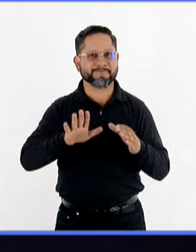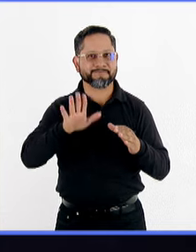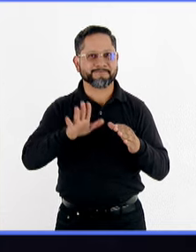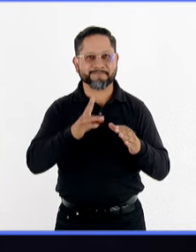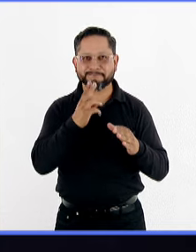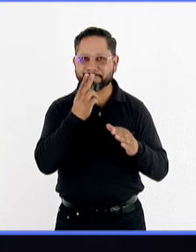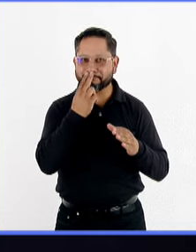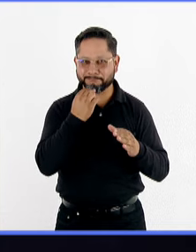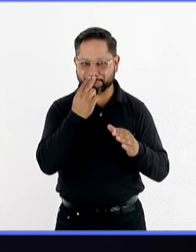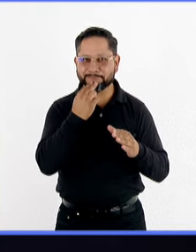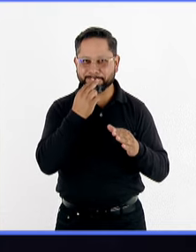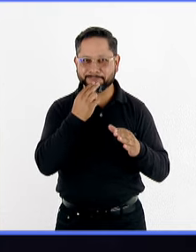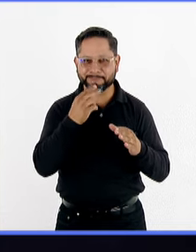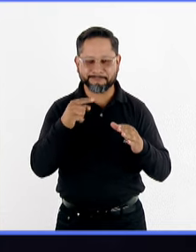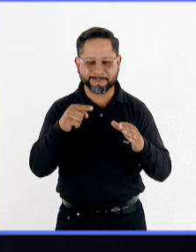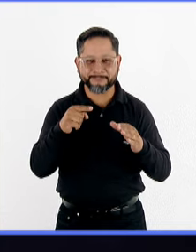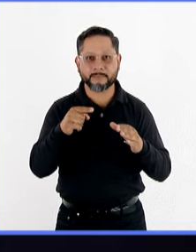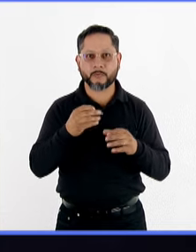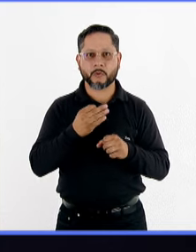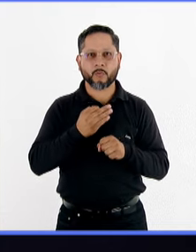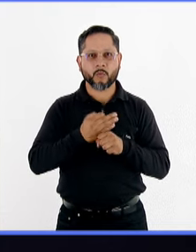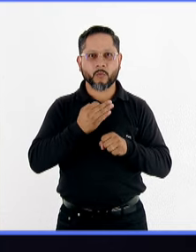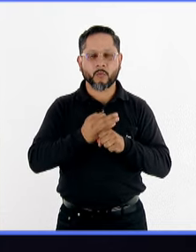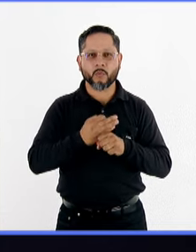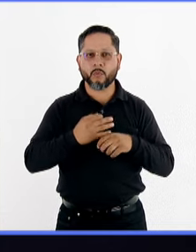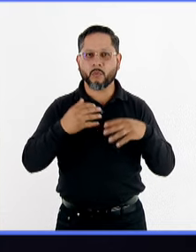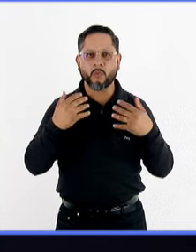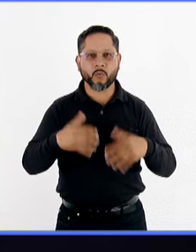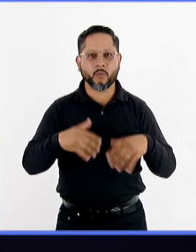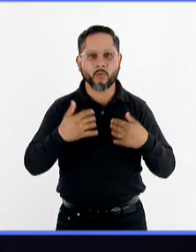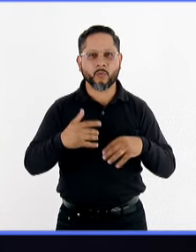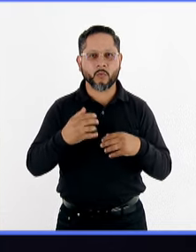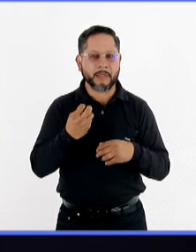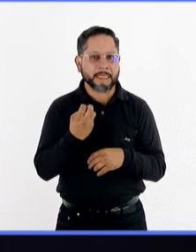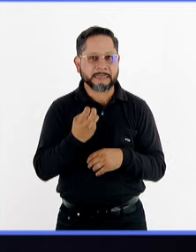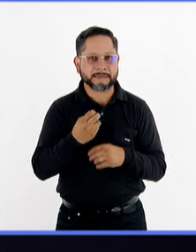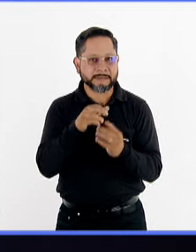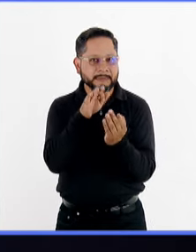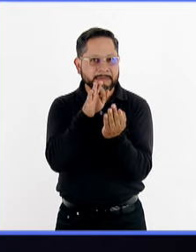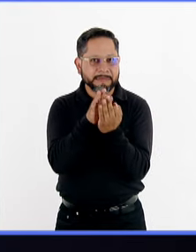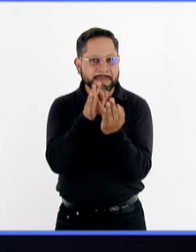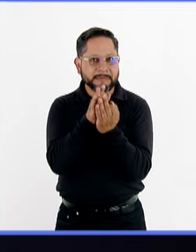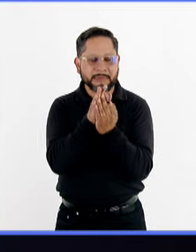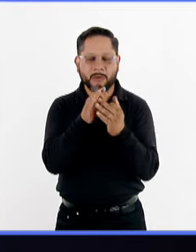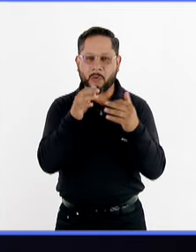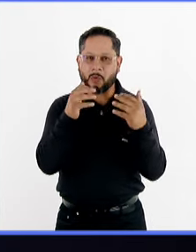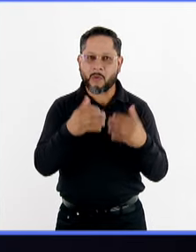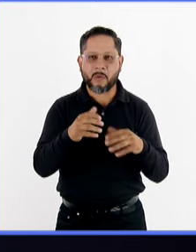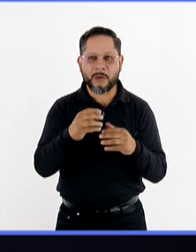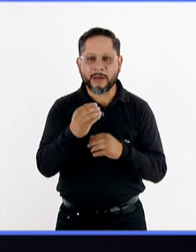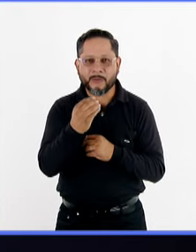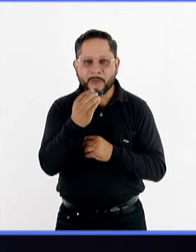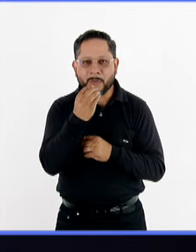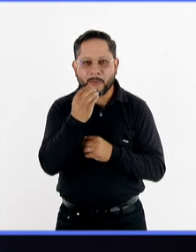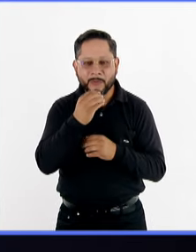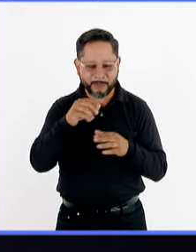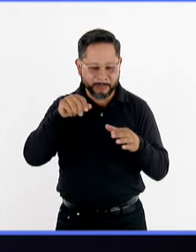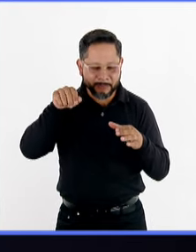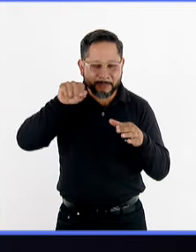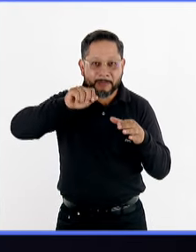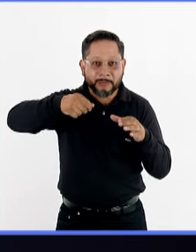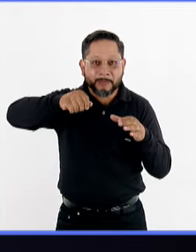postre? Sí, ahorita en esta temporada tenemos este tamal como postre. Uh-huh. Y aquí le ponemos un poco